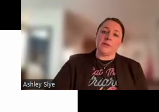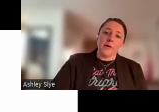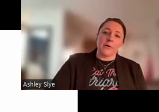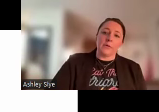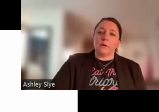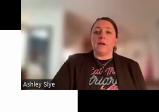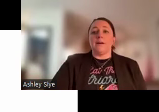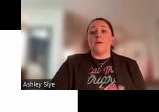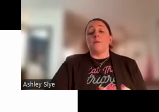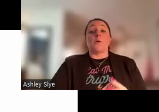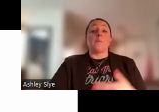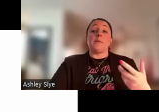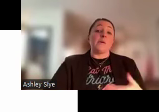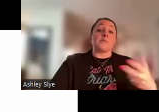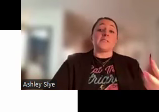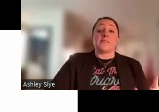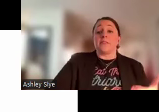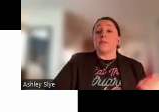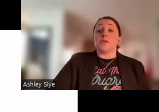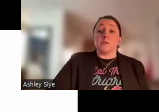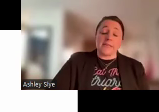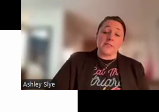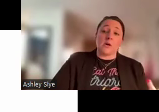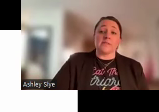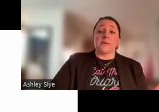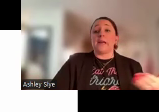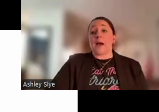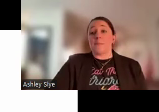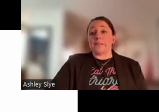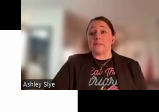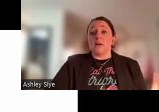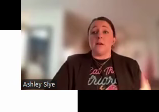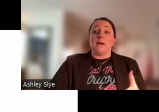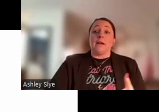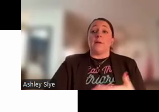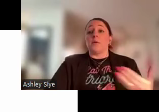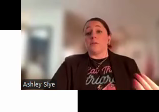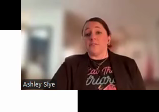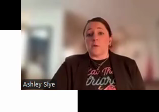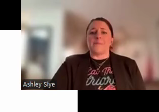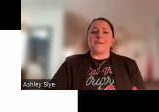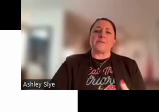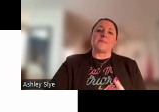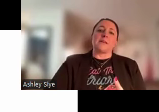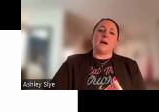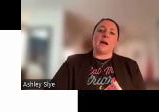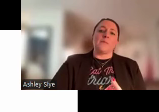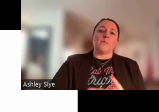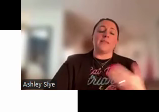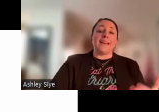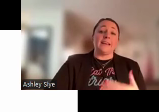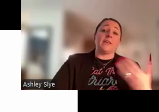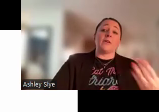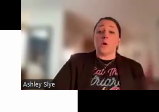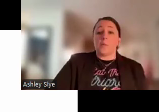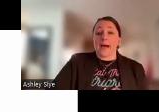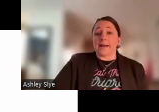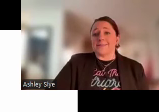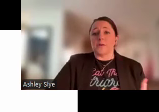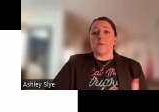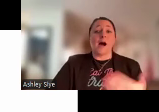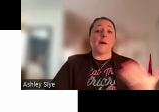esta conversación. Entonces, el plan de seguridad significa que si tienen que huir a dónde van a ir, que